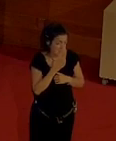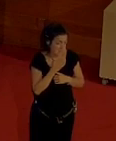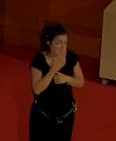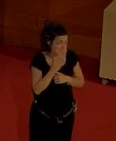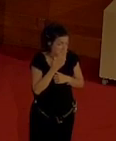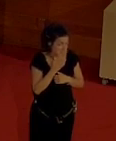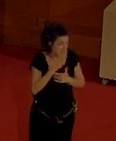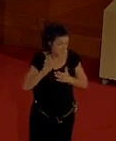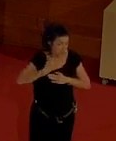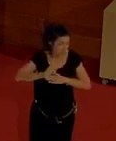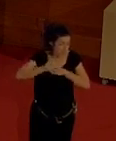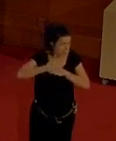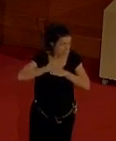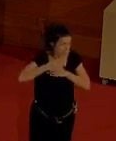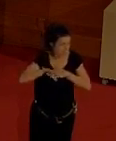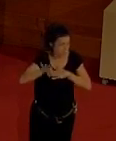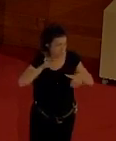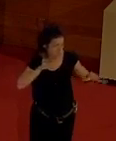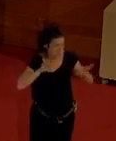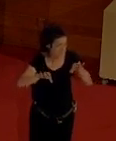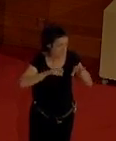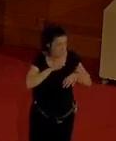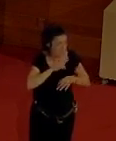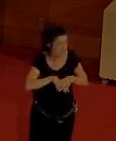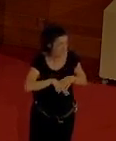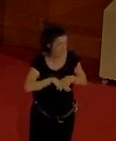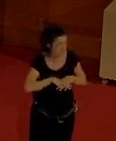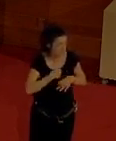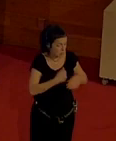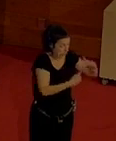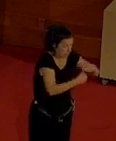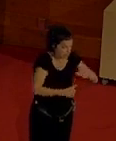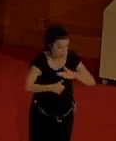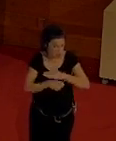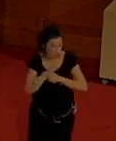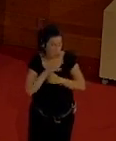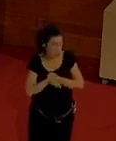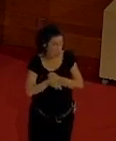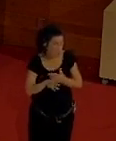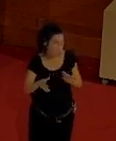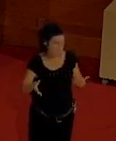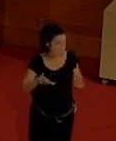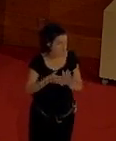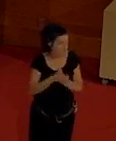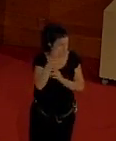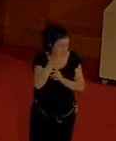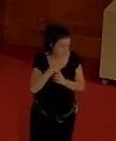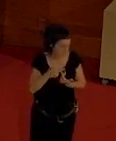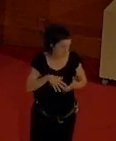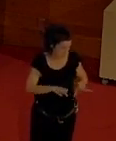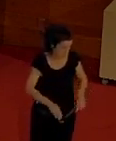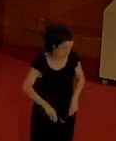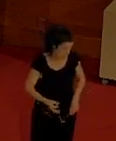obligado a optar de quién quiero ser súbito no tengo ya digo y por tanto estoy asumiendo todo lo que me caiga encima